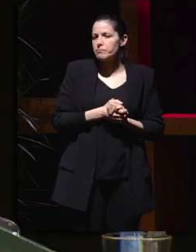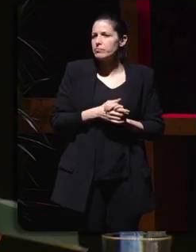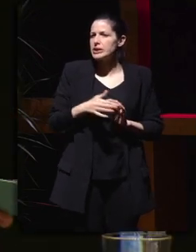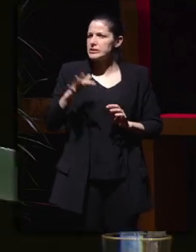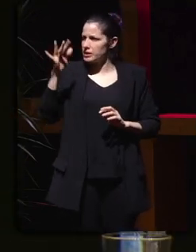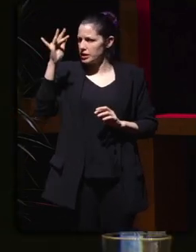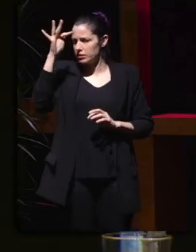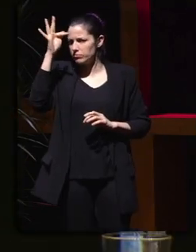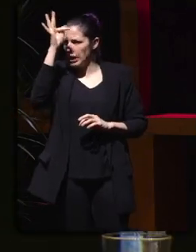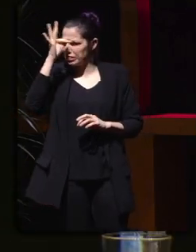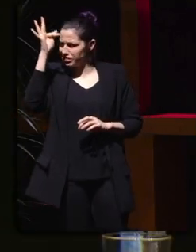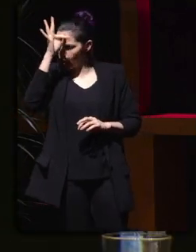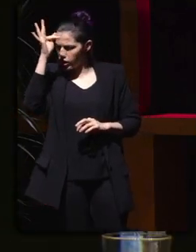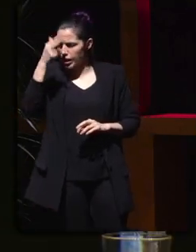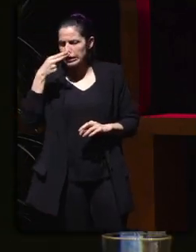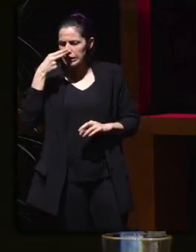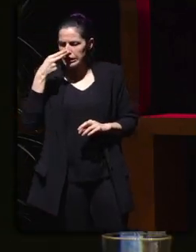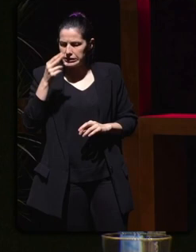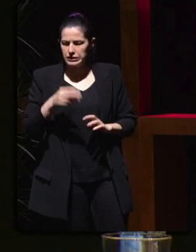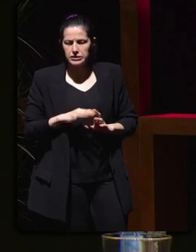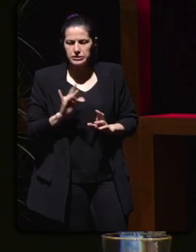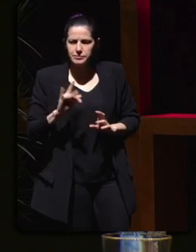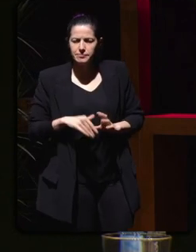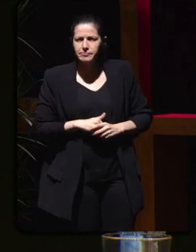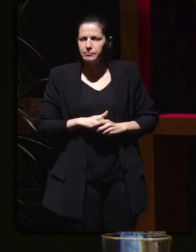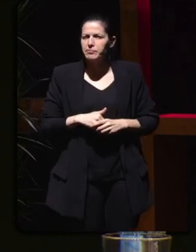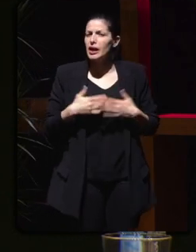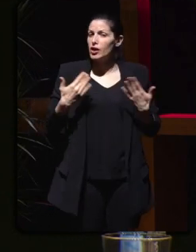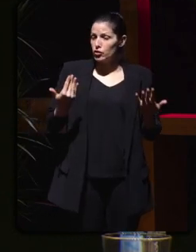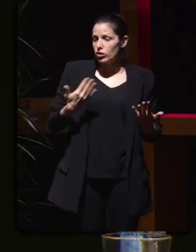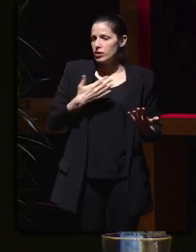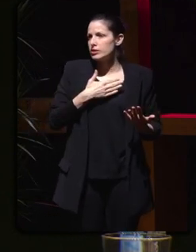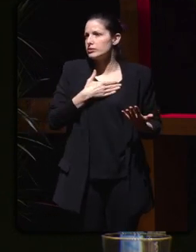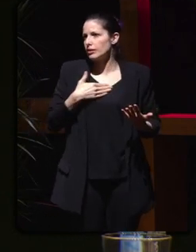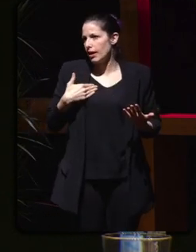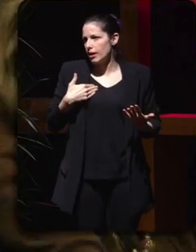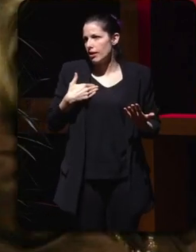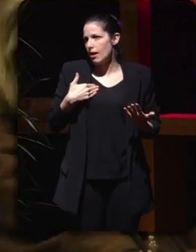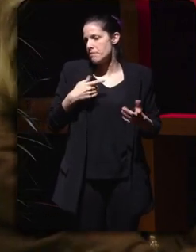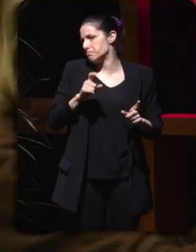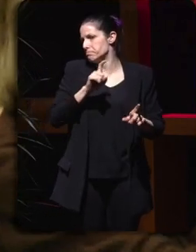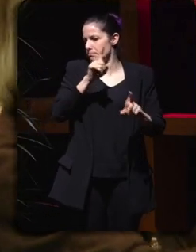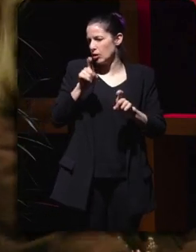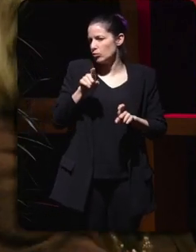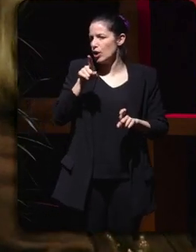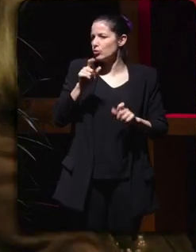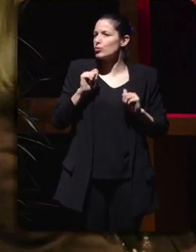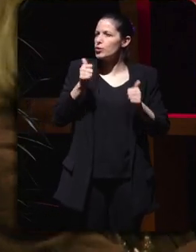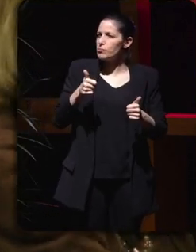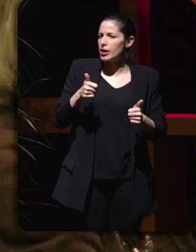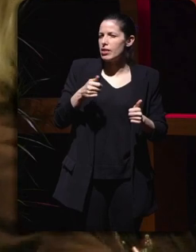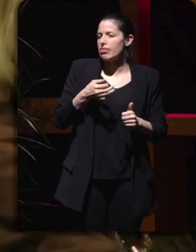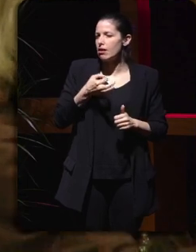teorías muy interesantes efectivamente Y bueno yo quería plantear ahora que empezaste La charla hablando